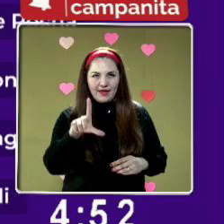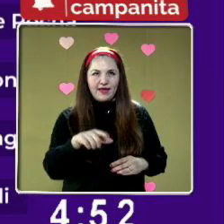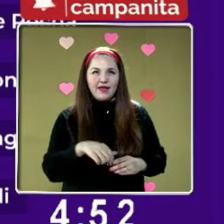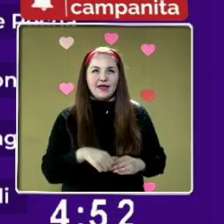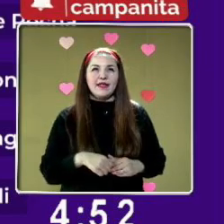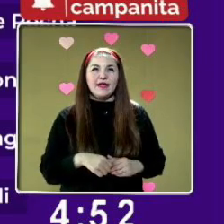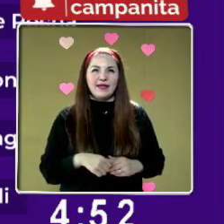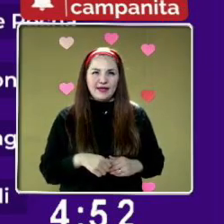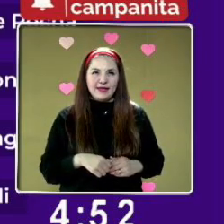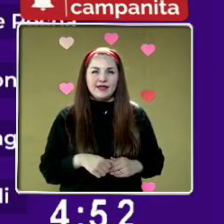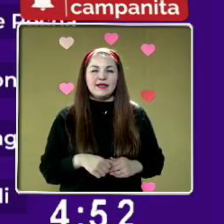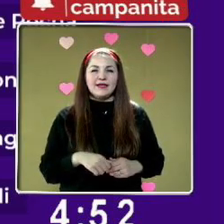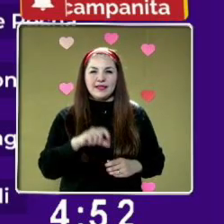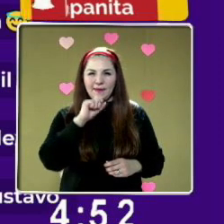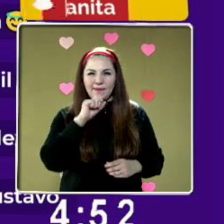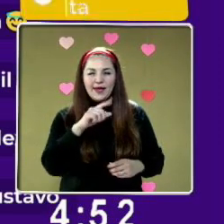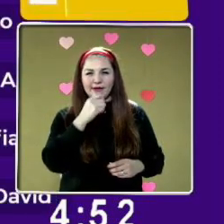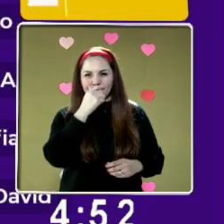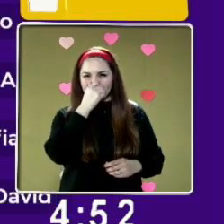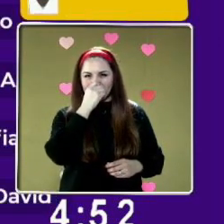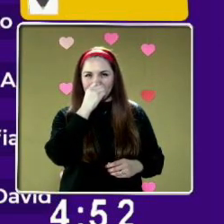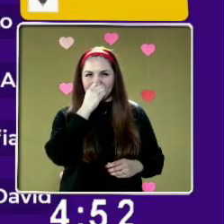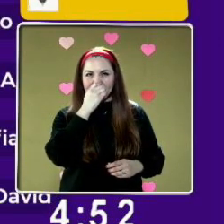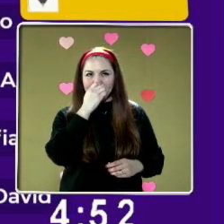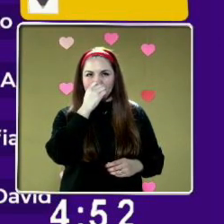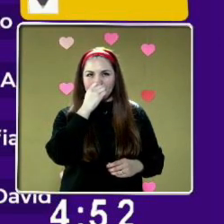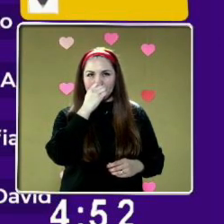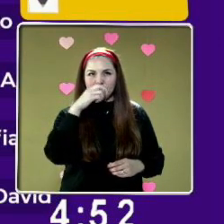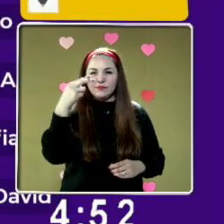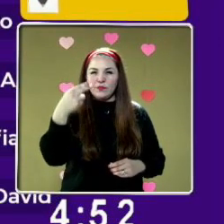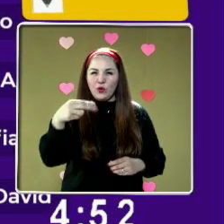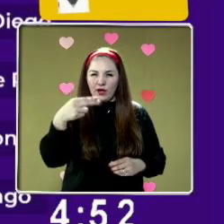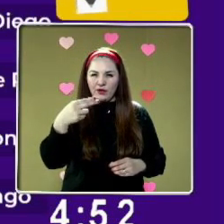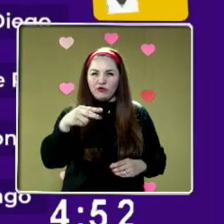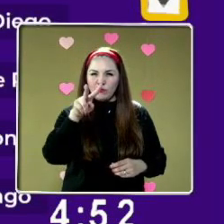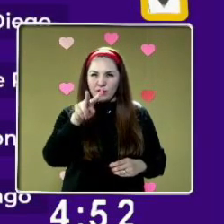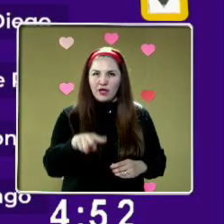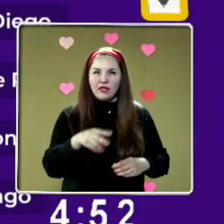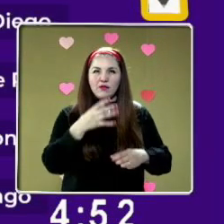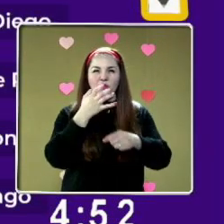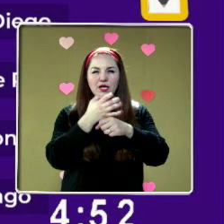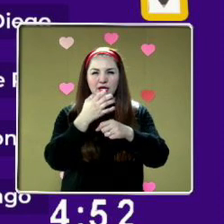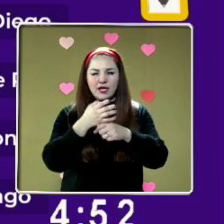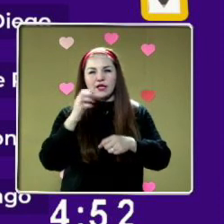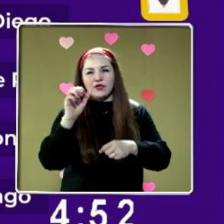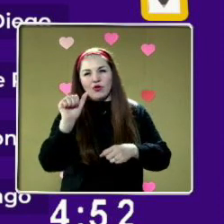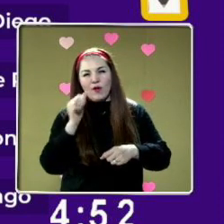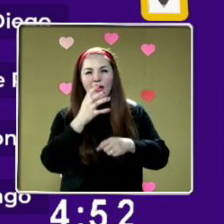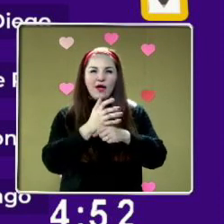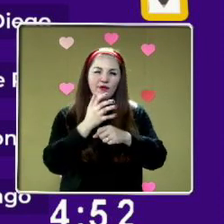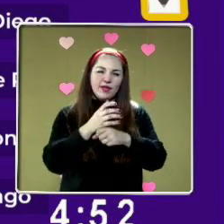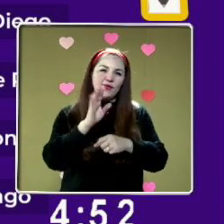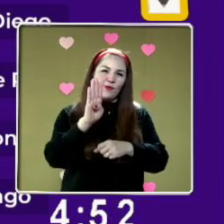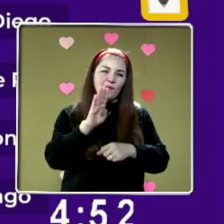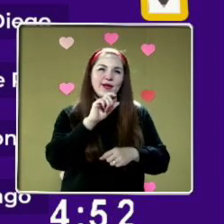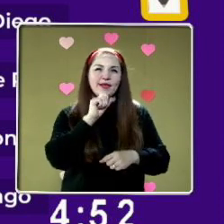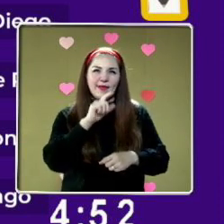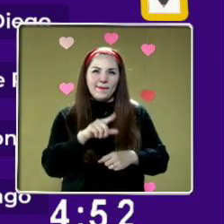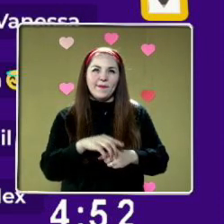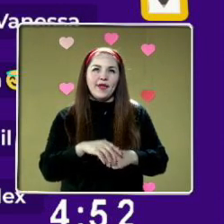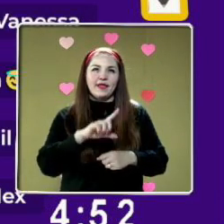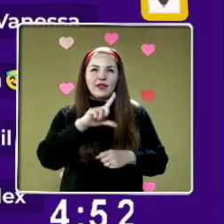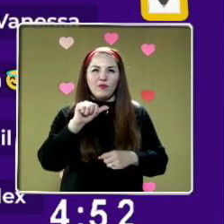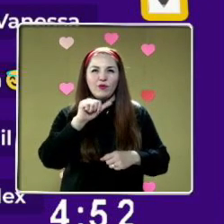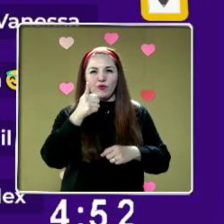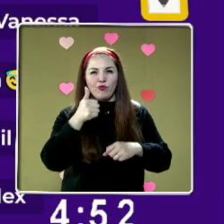la conocemos. Pues obviamente poner su nombre real, si pueden quinto A, quinto B, pues qué mejor, ¿verdad? Porque dice, si ponen un sobrenombre y luego no lo